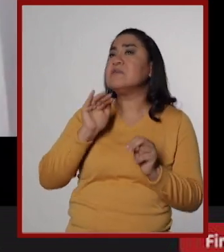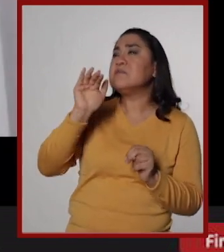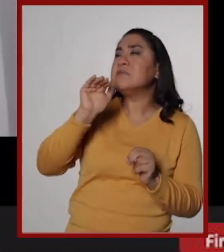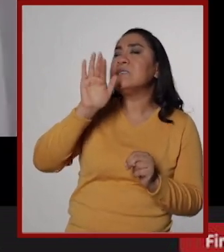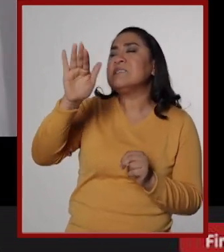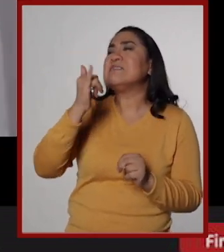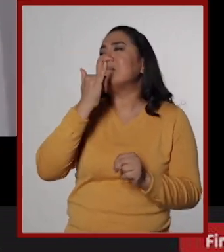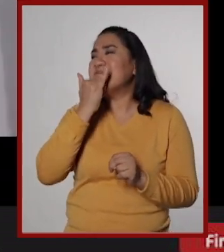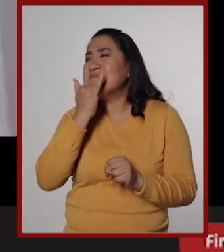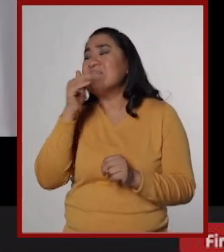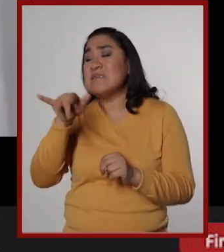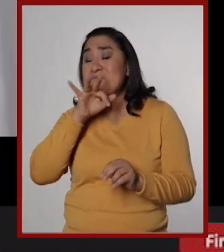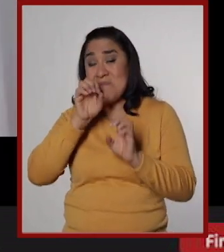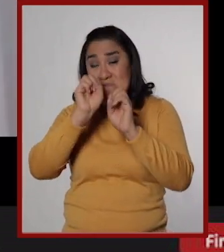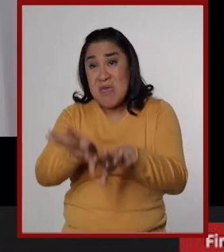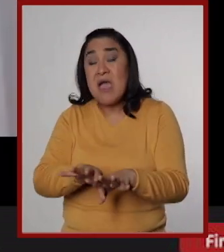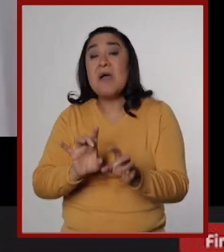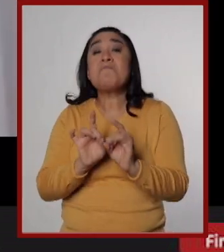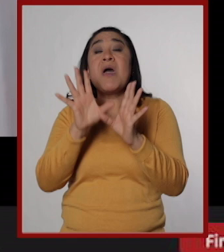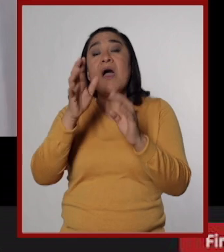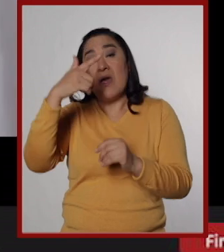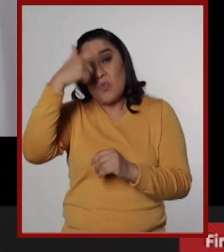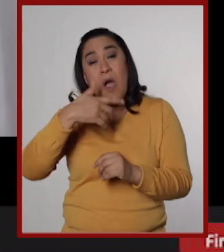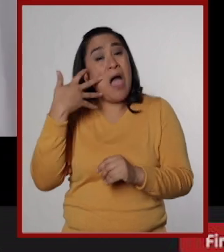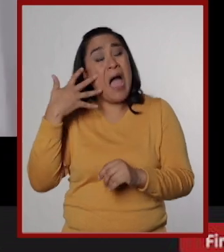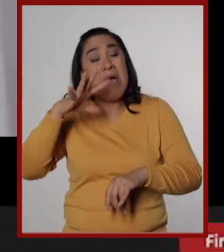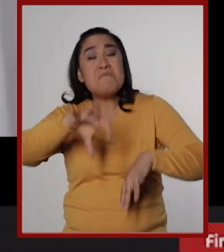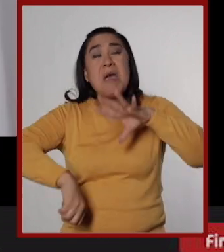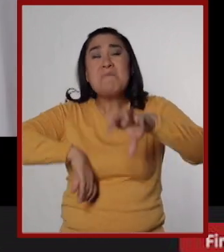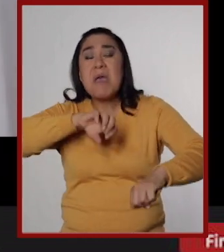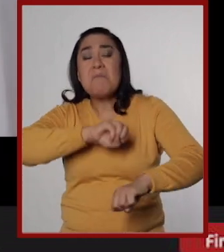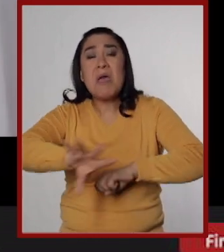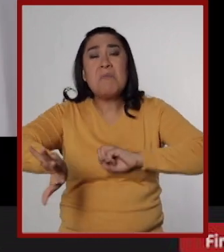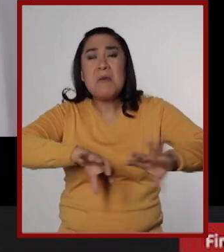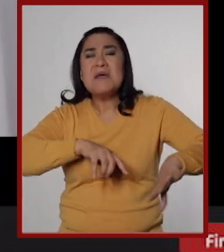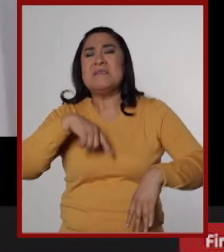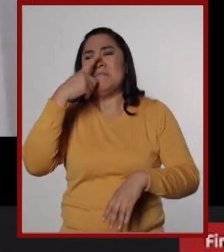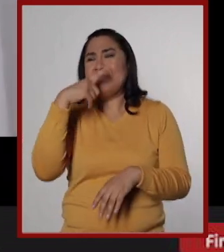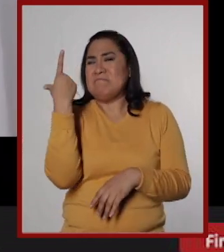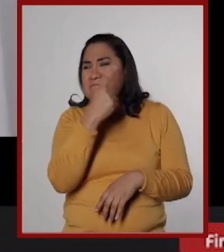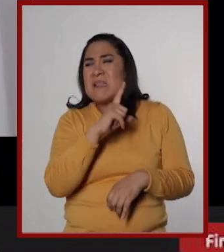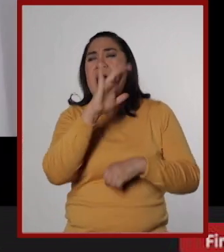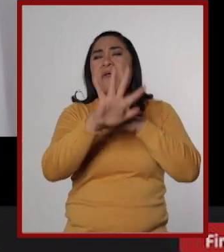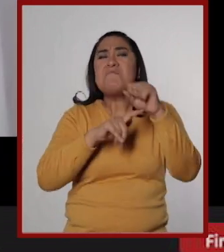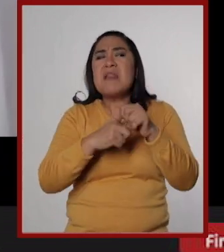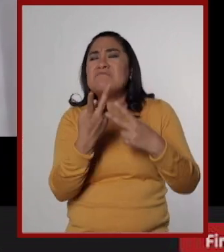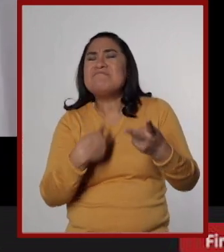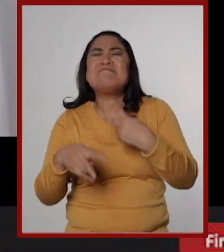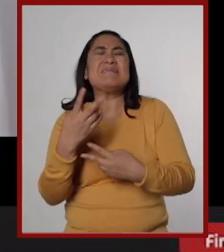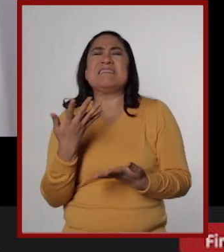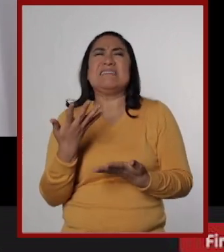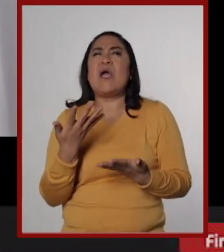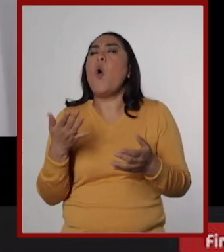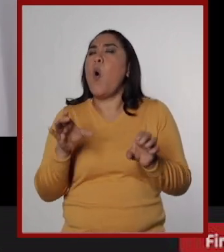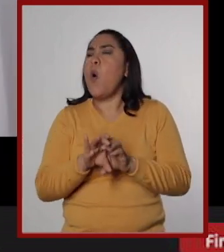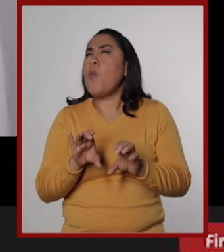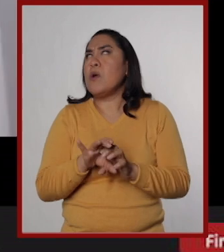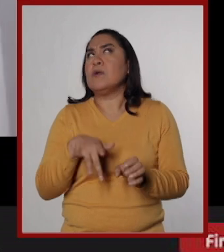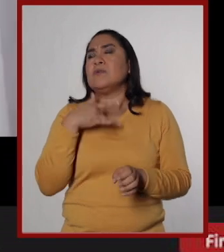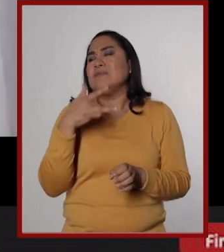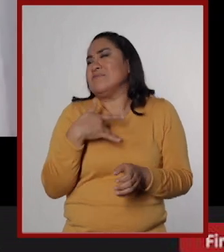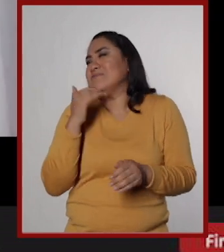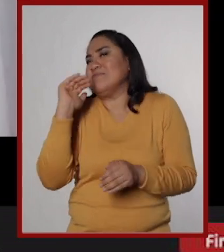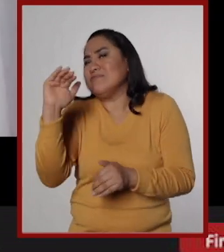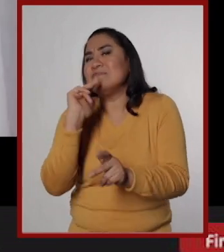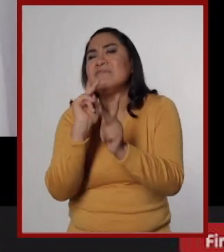basura así, pues van a llegar los gatos en la noche, rompen la bolsa, tiran todo, huele feo, se llena de animales, etcétera, ¿no? Entonces, ¿cómo hacemos para que esto